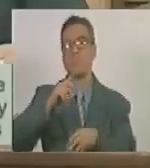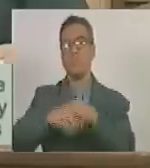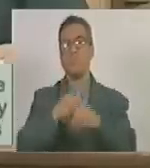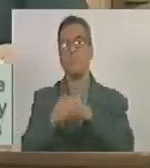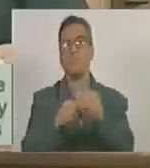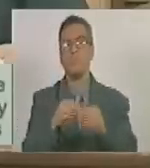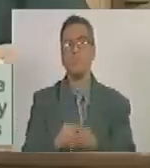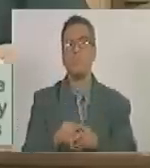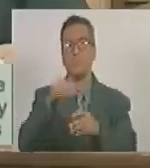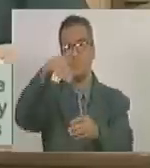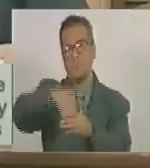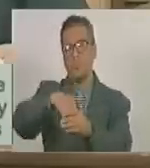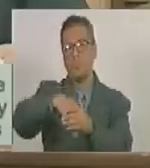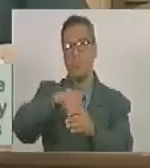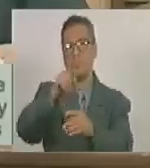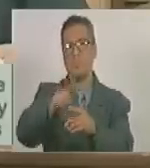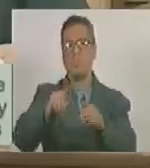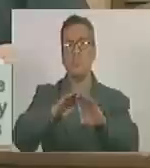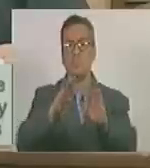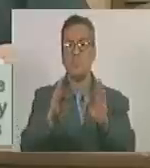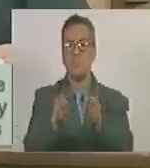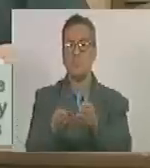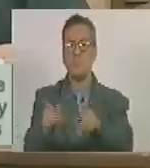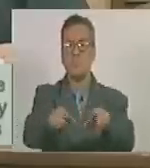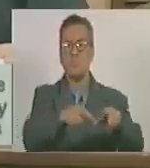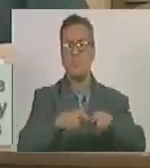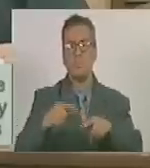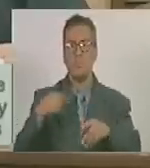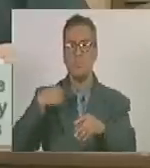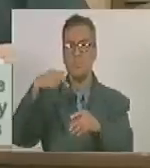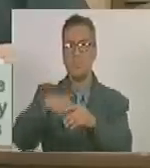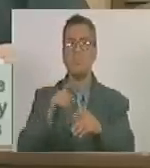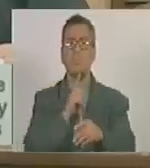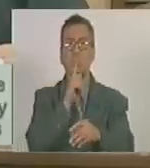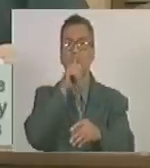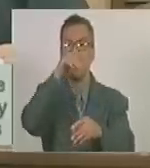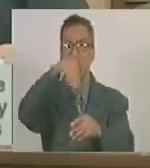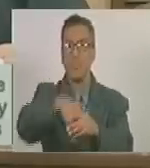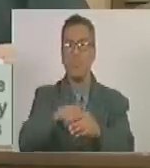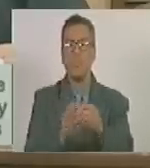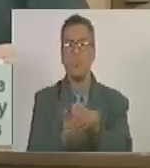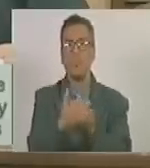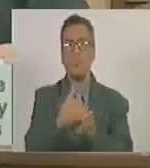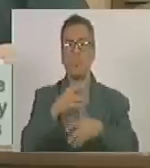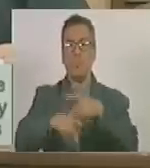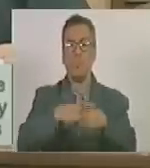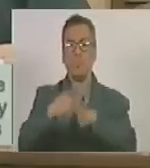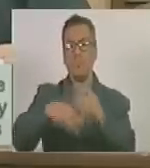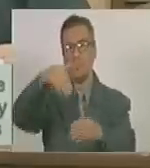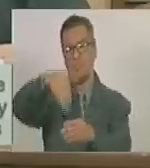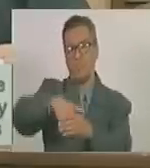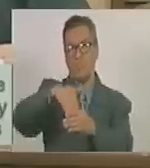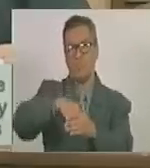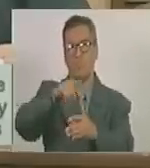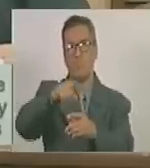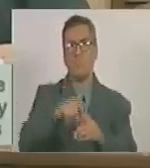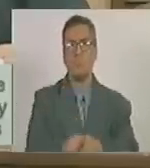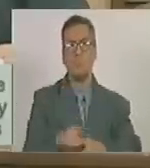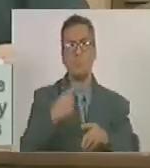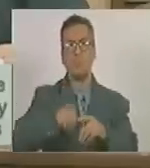a través de votaciones universales, directas y secretas, mediante proceso electoral de